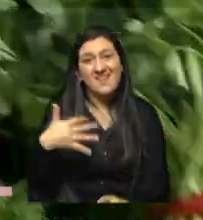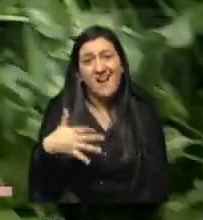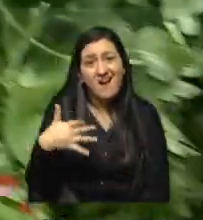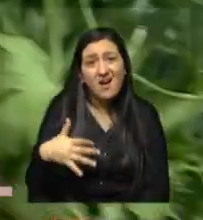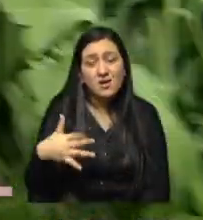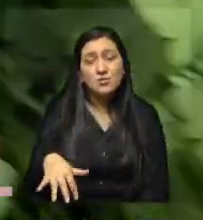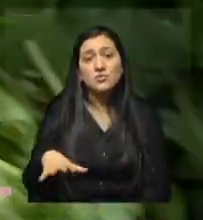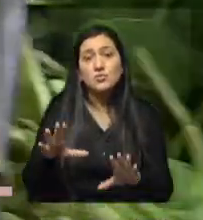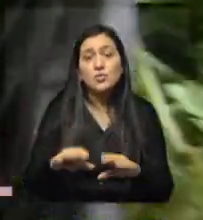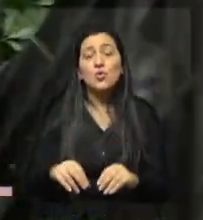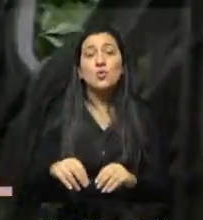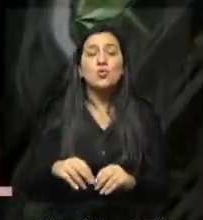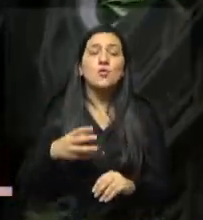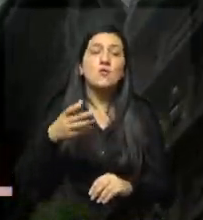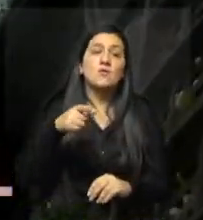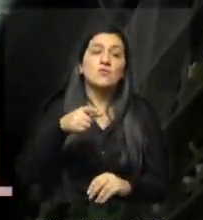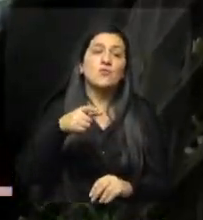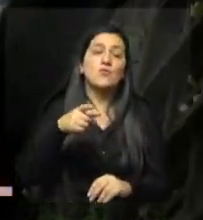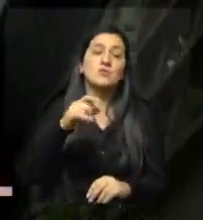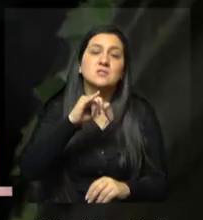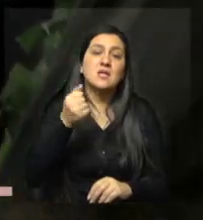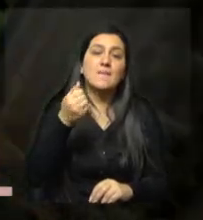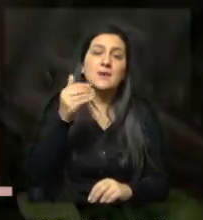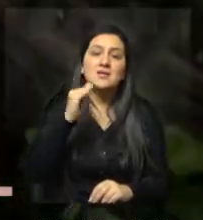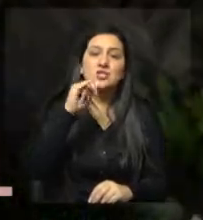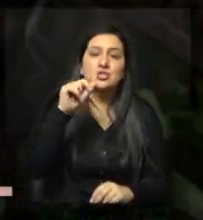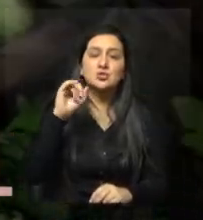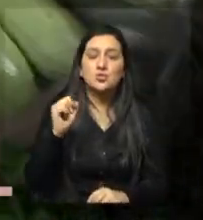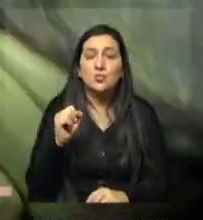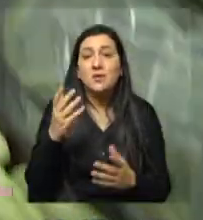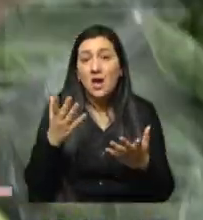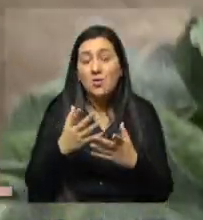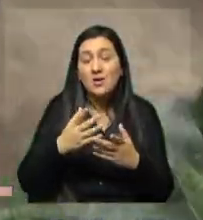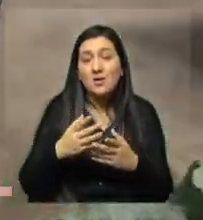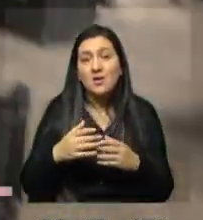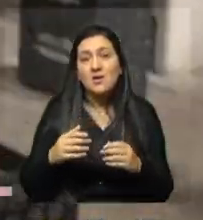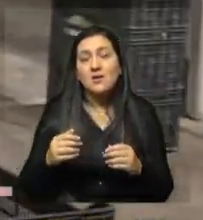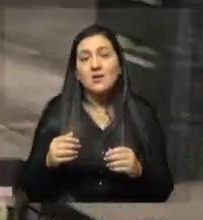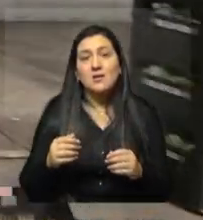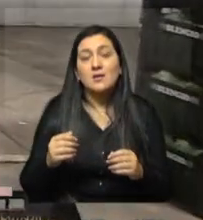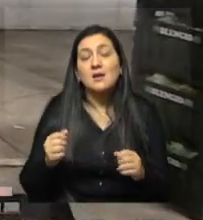son el grupo de hortalizas de fruto. Ahora, en la medida que la temperatura va bajando,